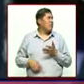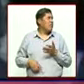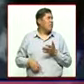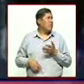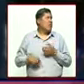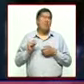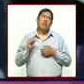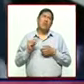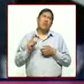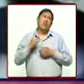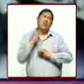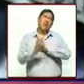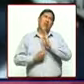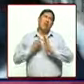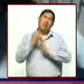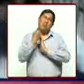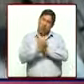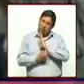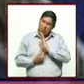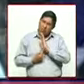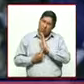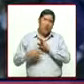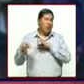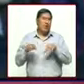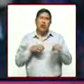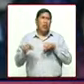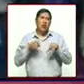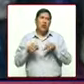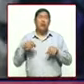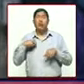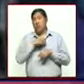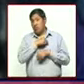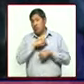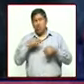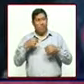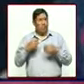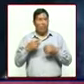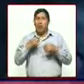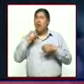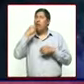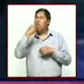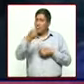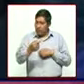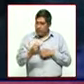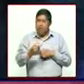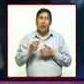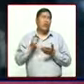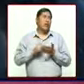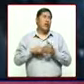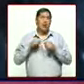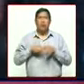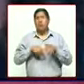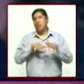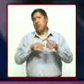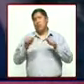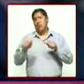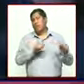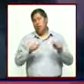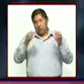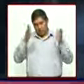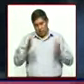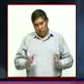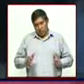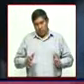un poco más de una hora y media que se ha registrado. Vamos a nosotros mencionar que es la movilización de los